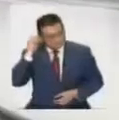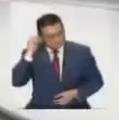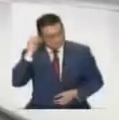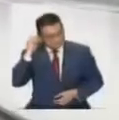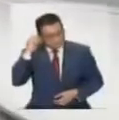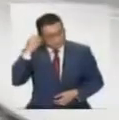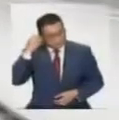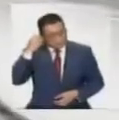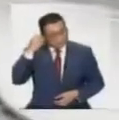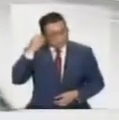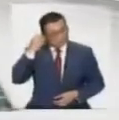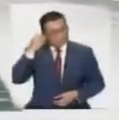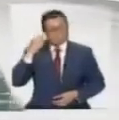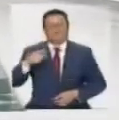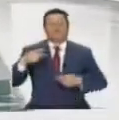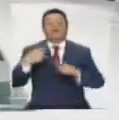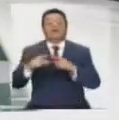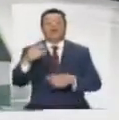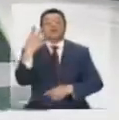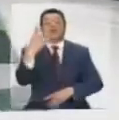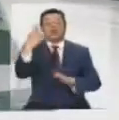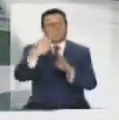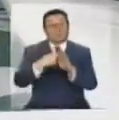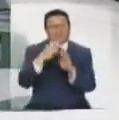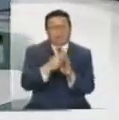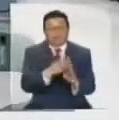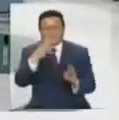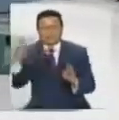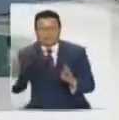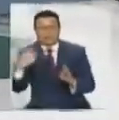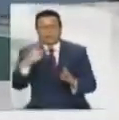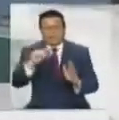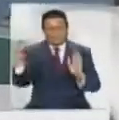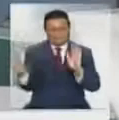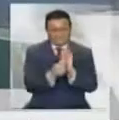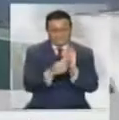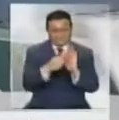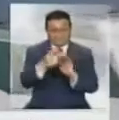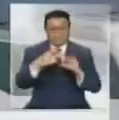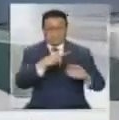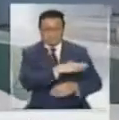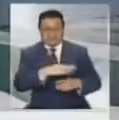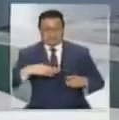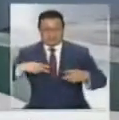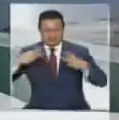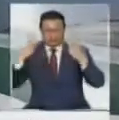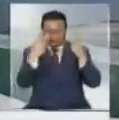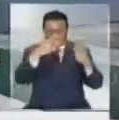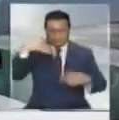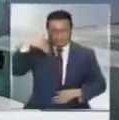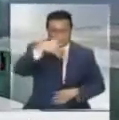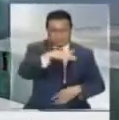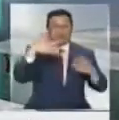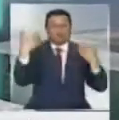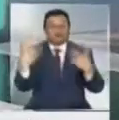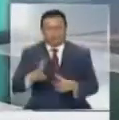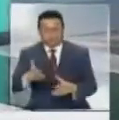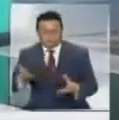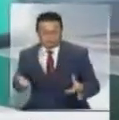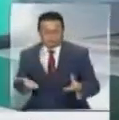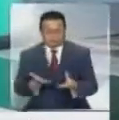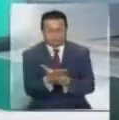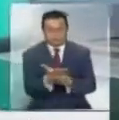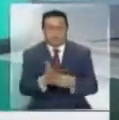Miren, otros temas. 4 meses después de la fecha autoimpuesta por el Ministerio de Transportes, finalmente ingresó